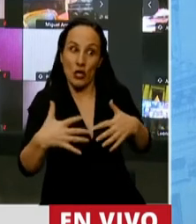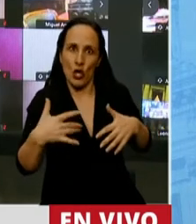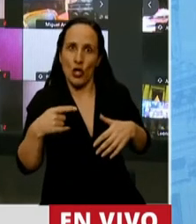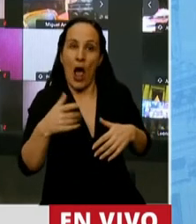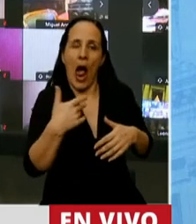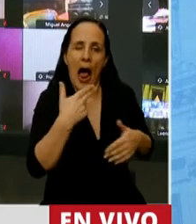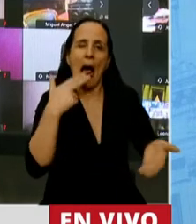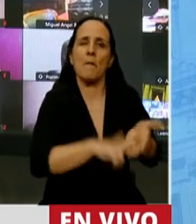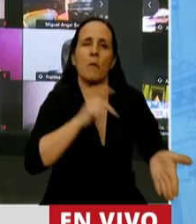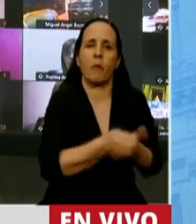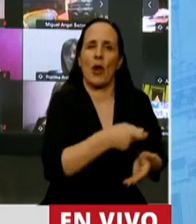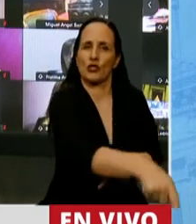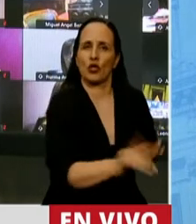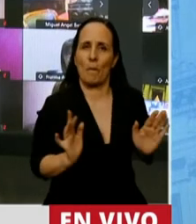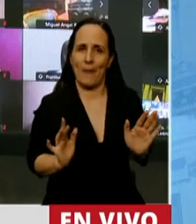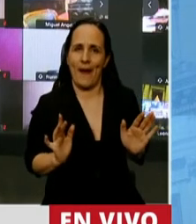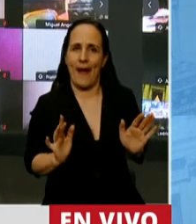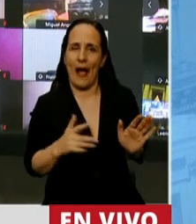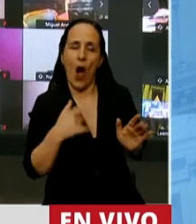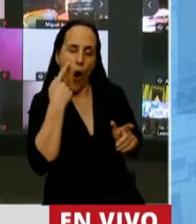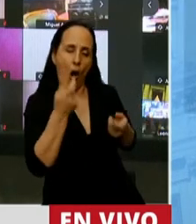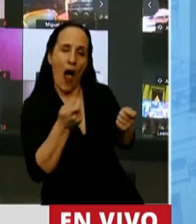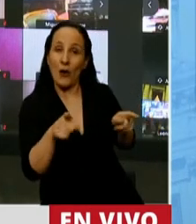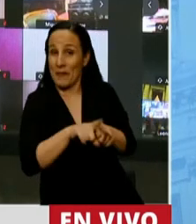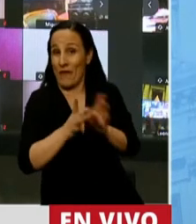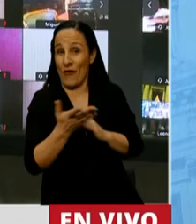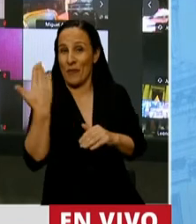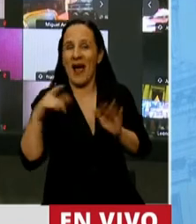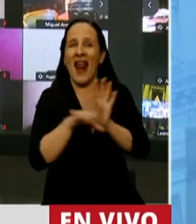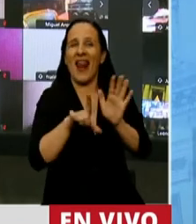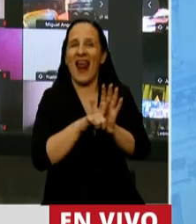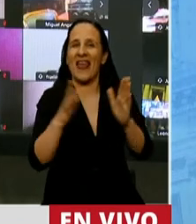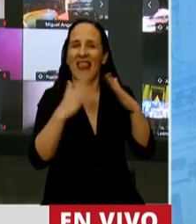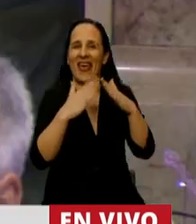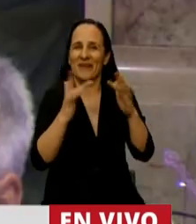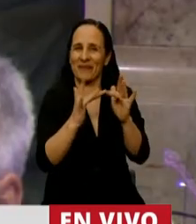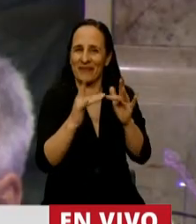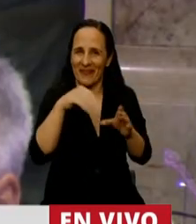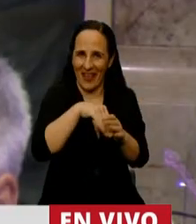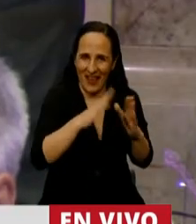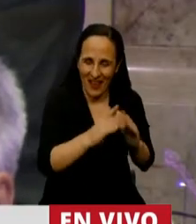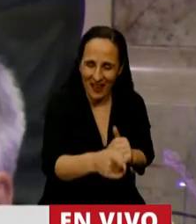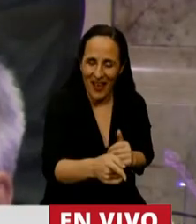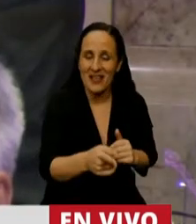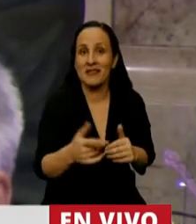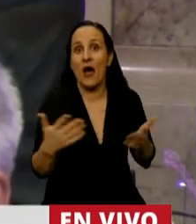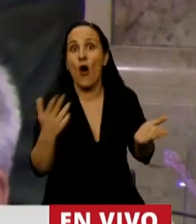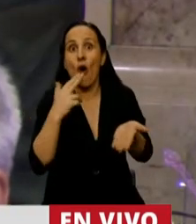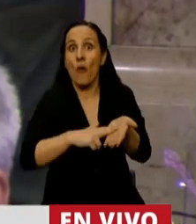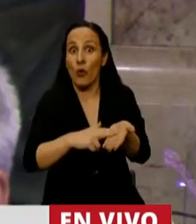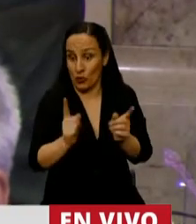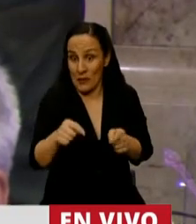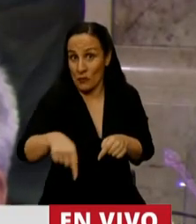a meterle un nuevo impuesto o una nueva regulación, como hicimos con la ley de teletrabajo, o impuesto, decía, como sucede en estas